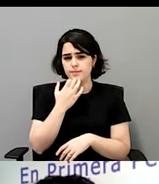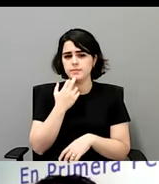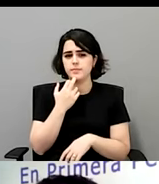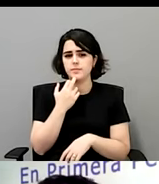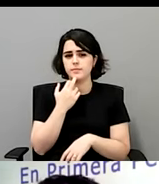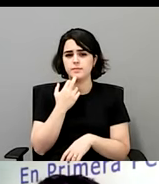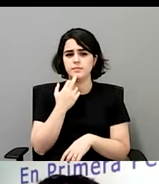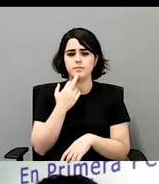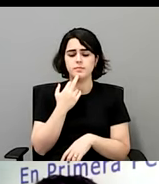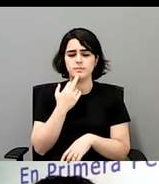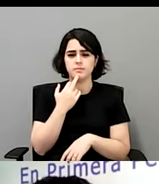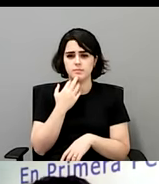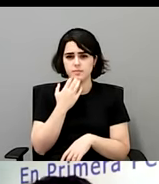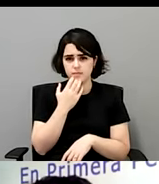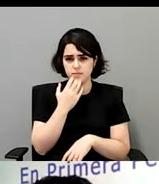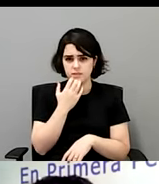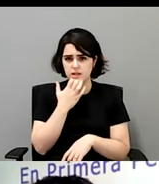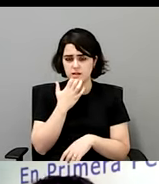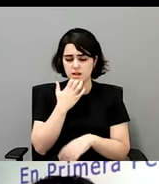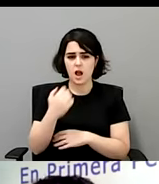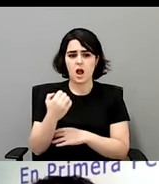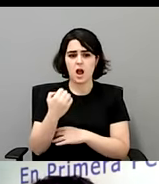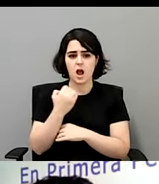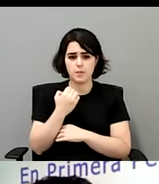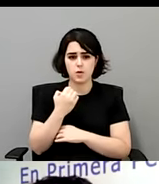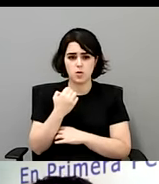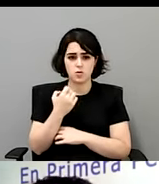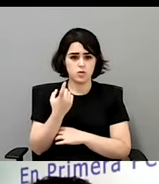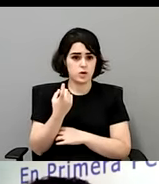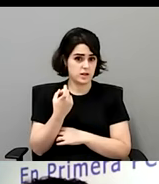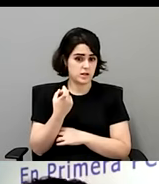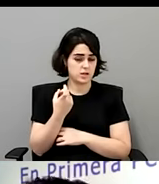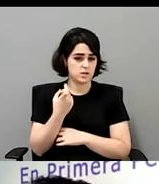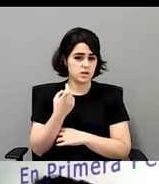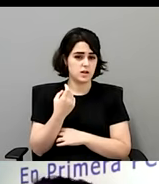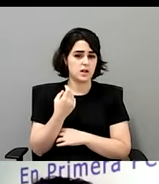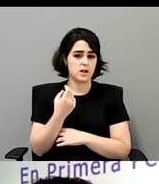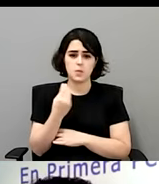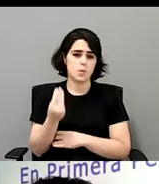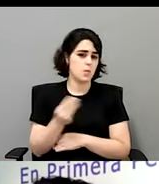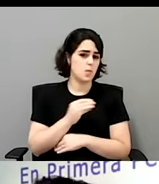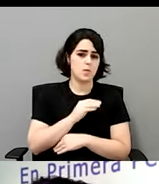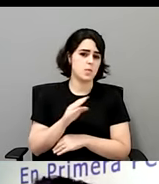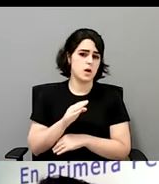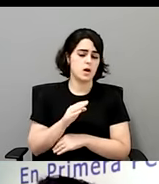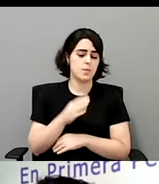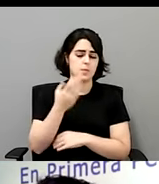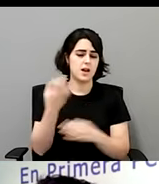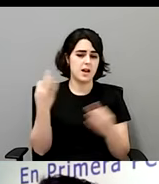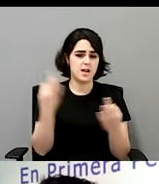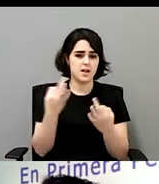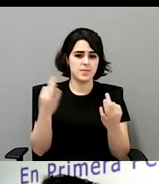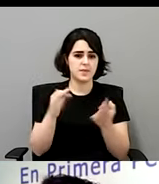recibir apoyos, sí que preferiría estar en un servicio que me dieran